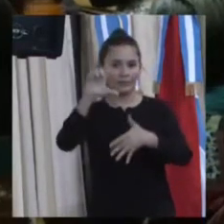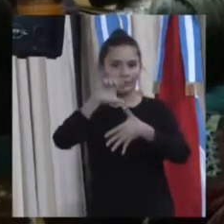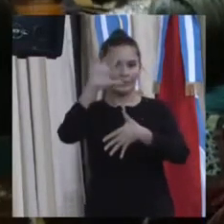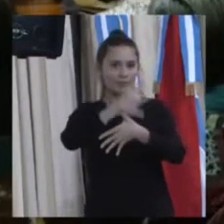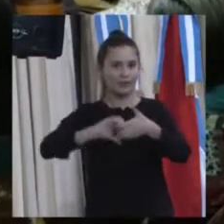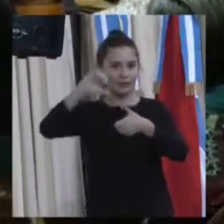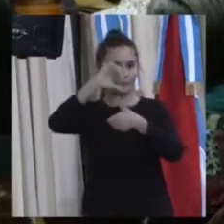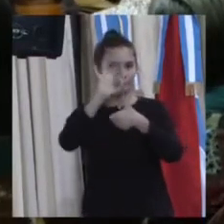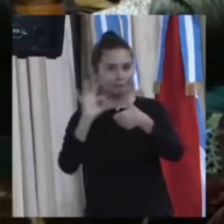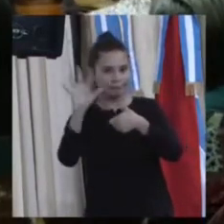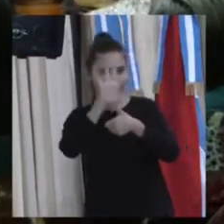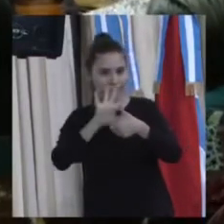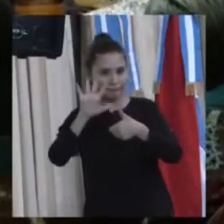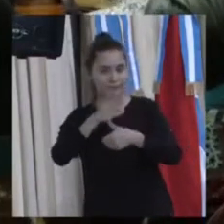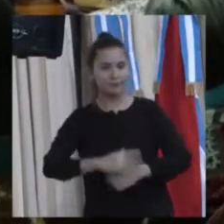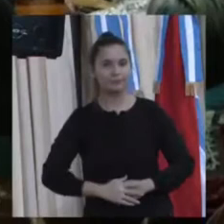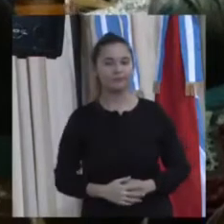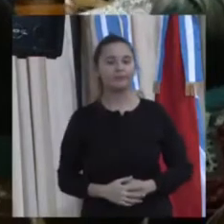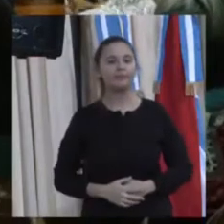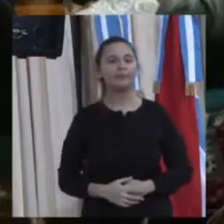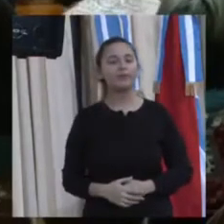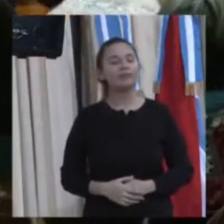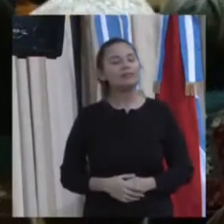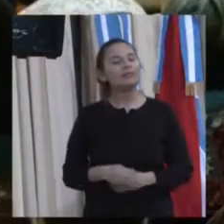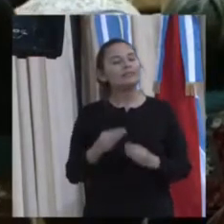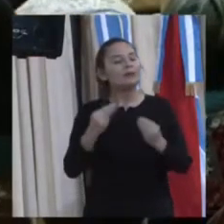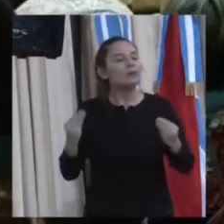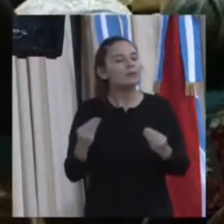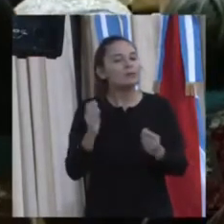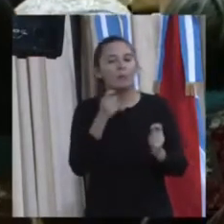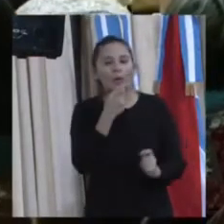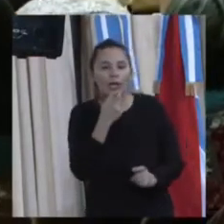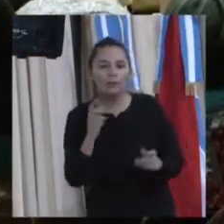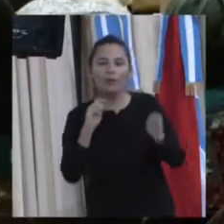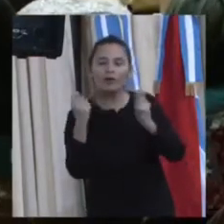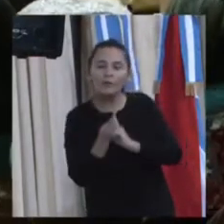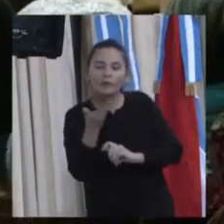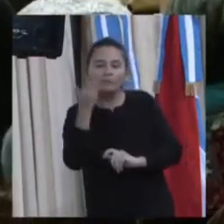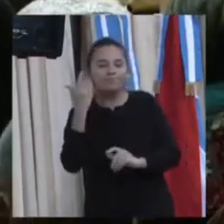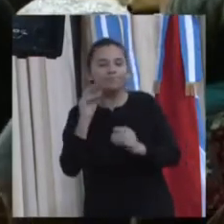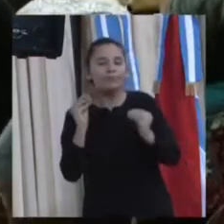Latina y el Caribe. Pero ¿qué pasa cuando la reforma es mirada desde otros agentes sociales, desde otras